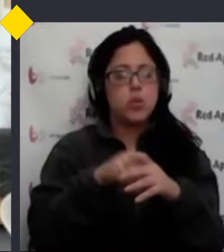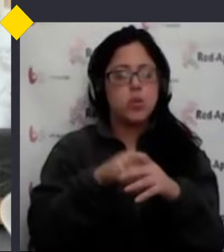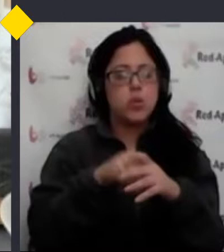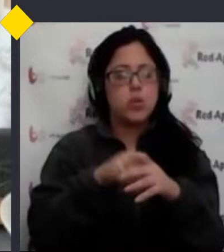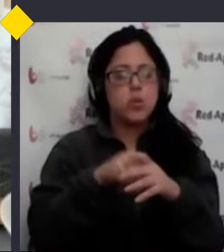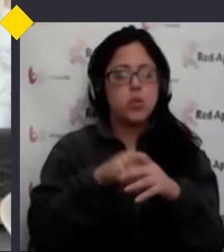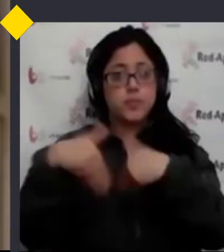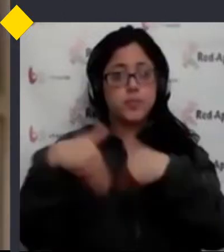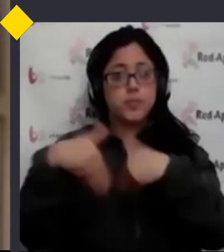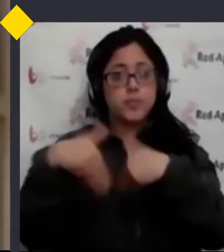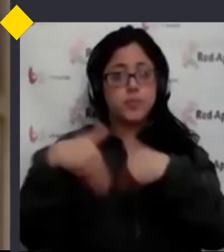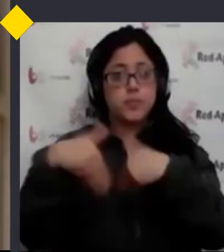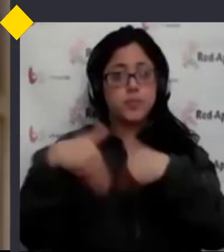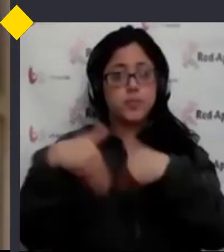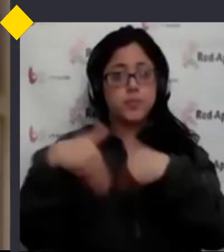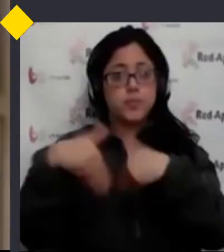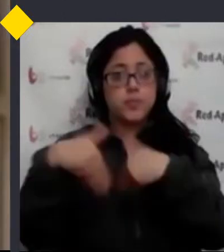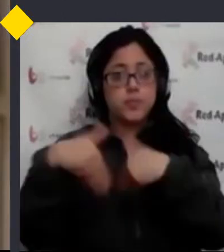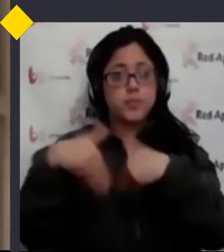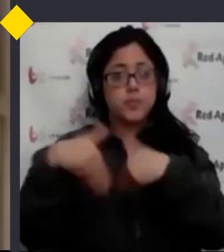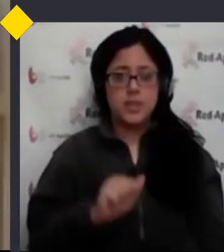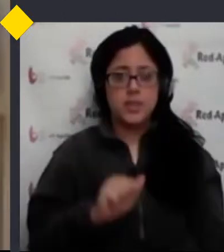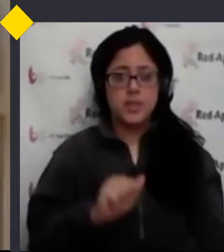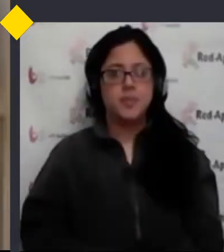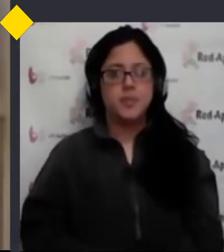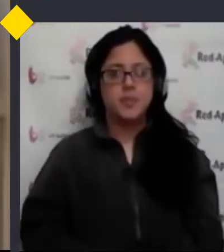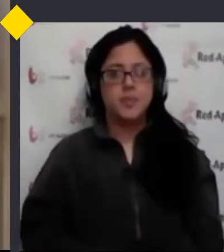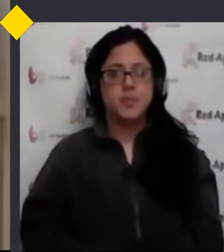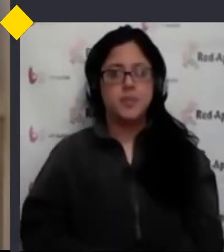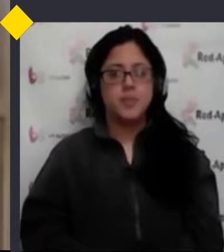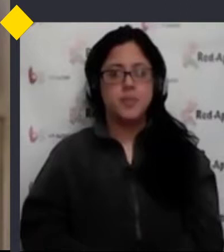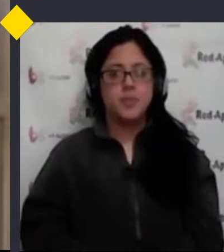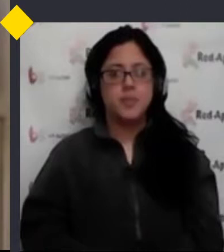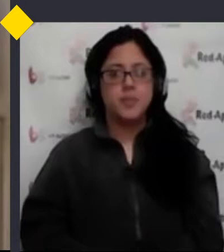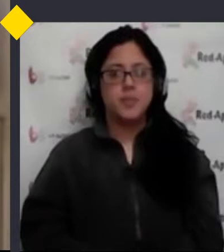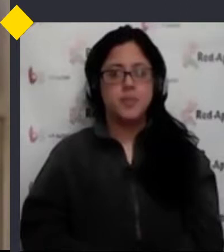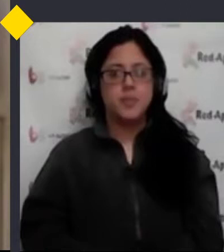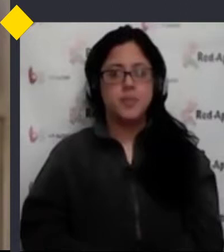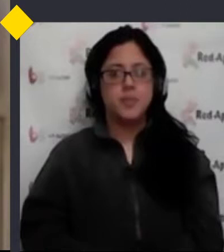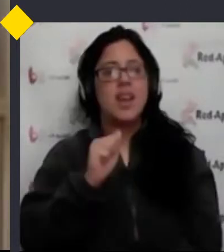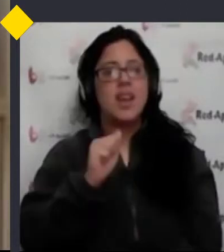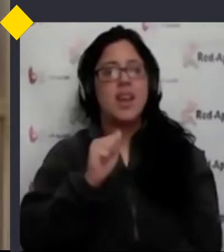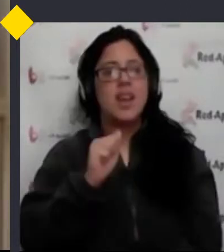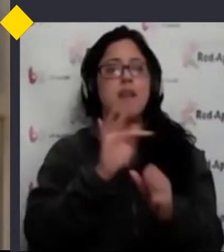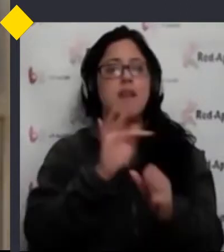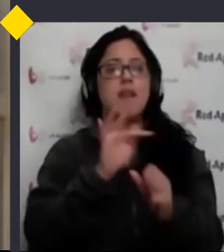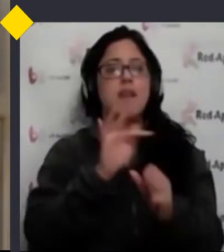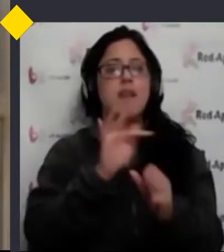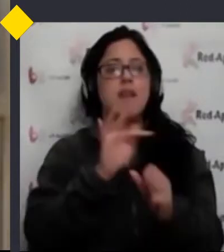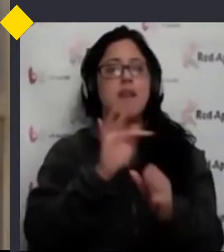Francisca. Gracias, Javiera. Gracias, Iguay, por esta invitación y por tener la oportunidad de